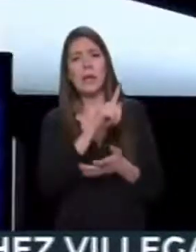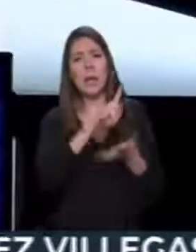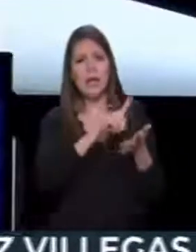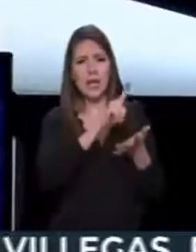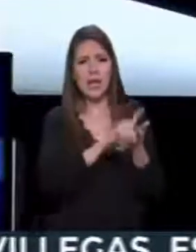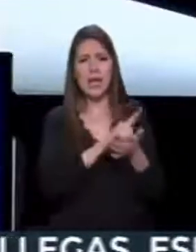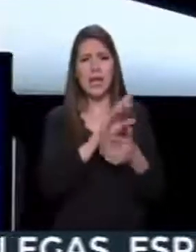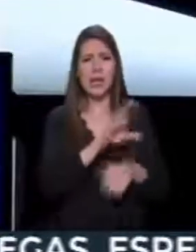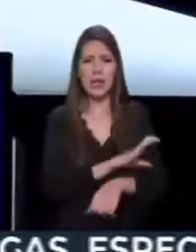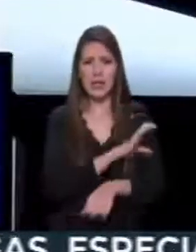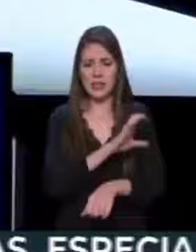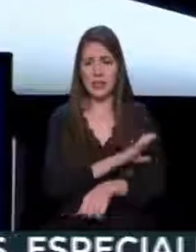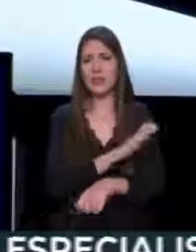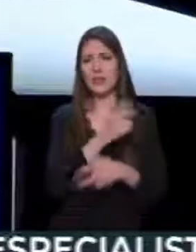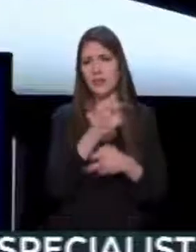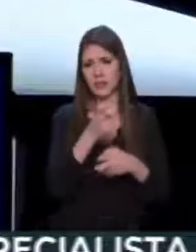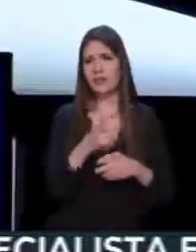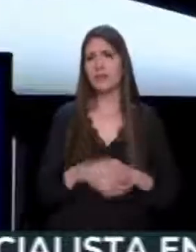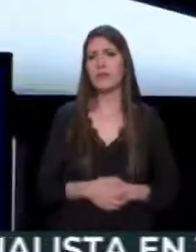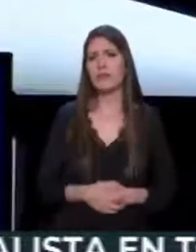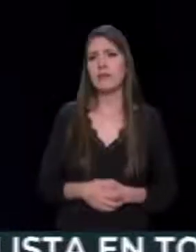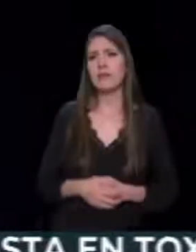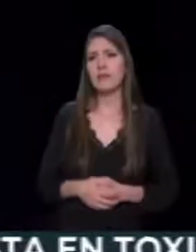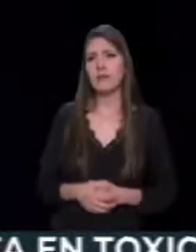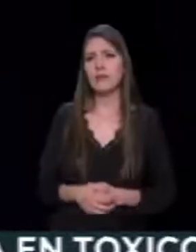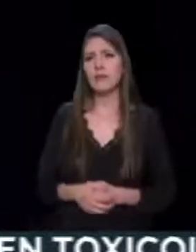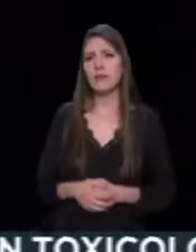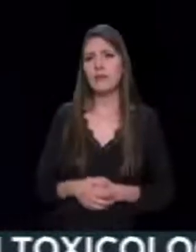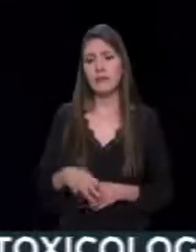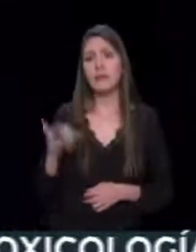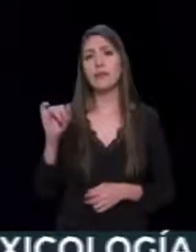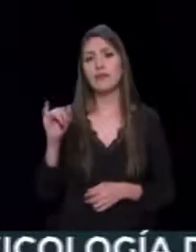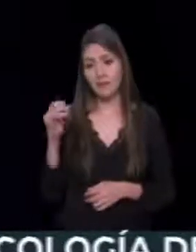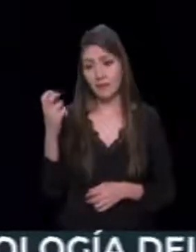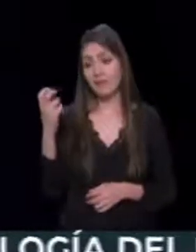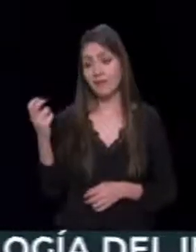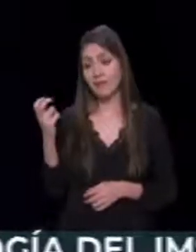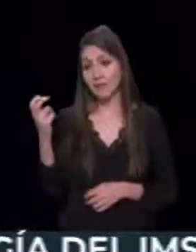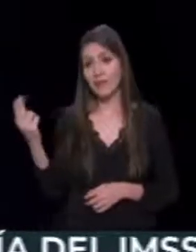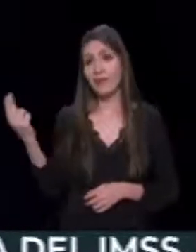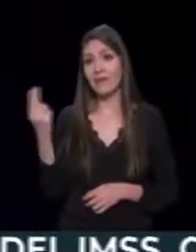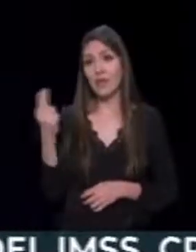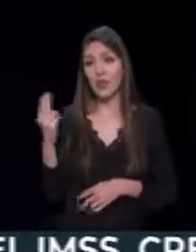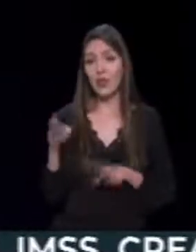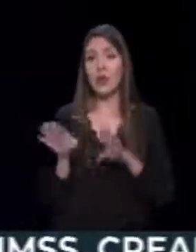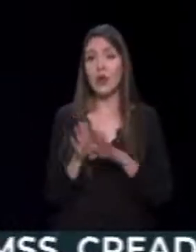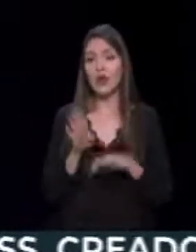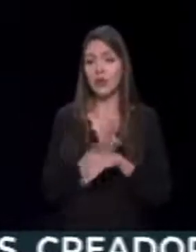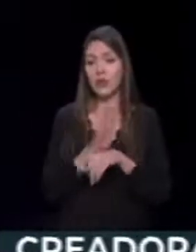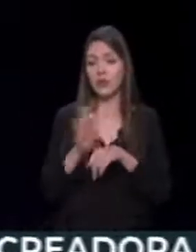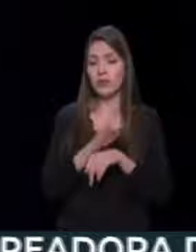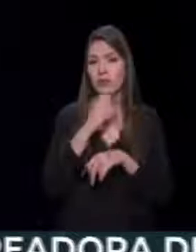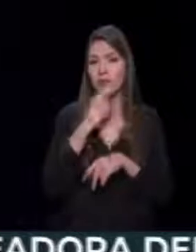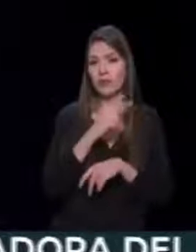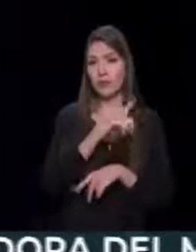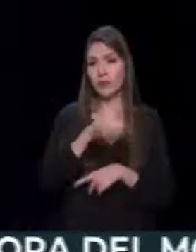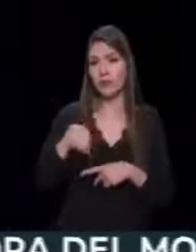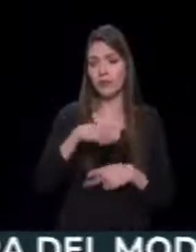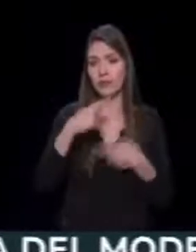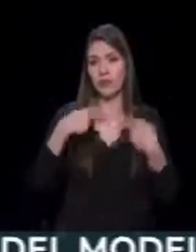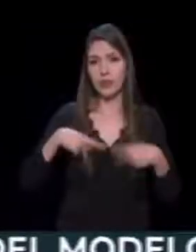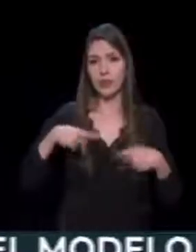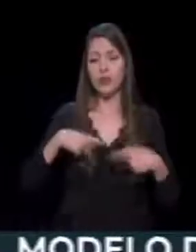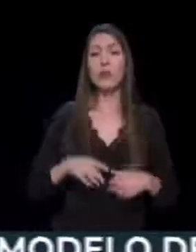por ejemplo, ¿no? Está muy claro. Una búsqueda del bien común, sin duda. Se nos estaba olvidando nada más, se nos quedaba en el tintero la otra iniciativa que también se